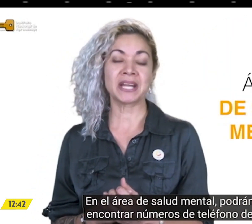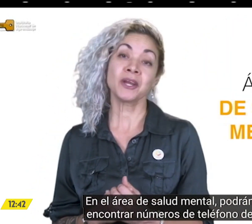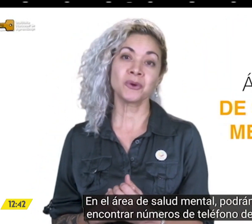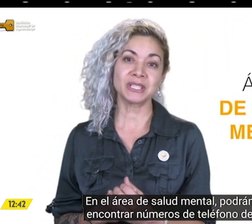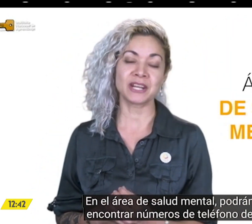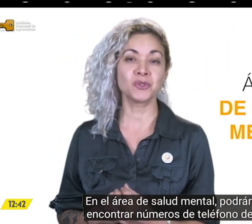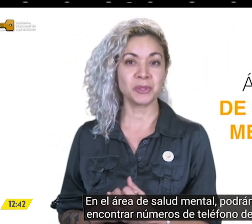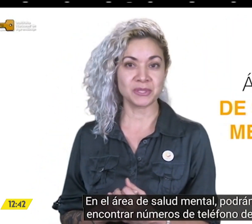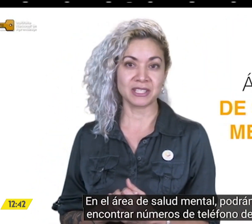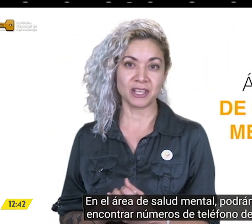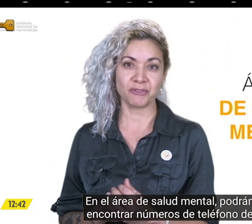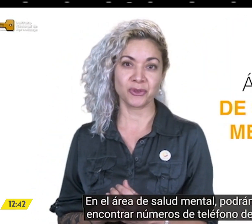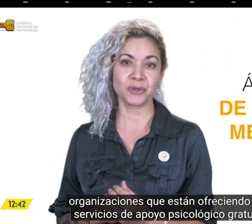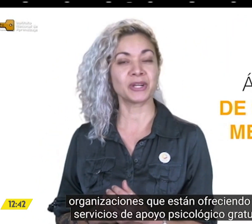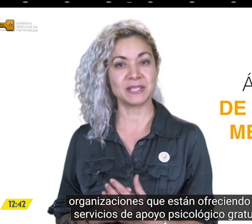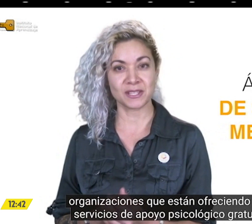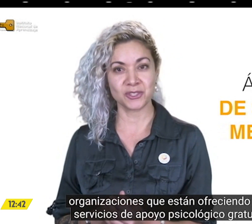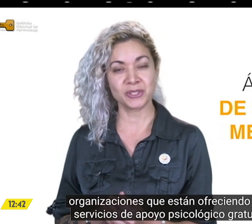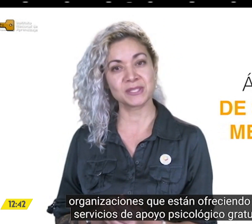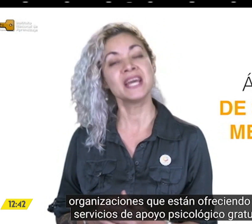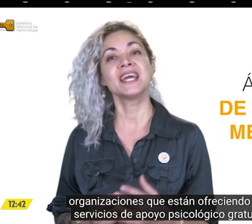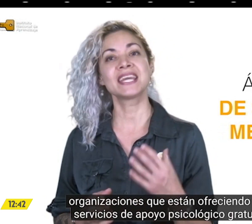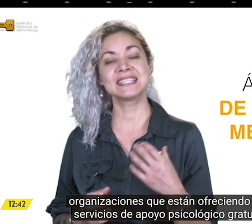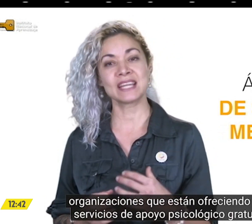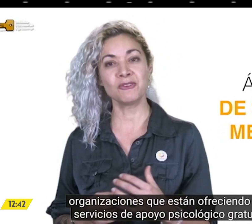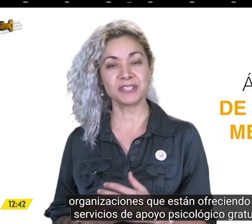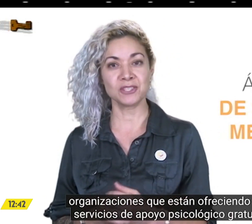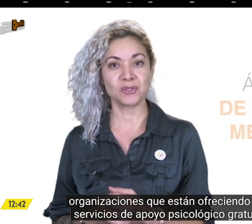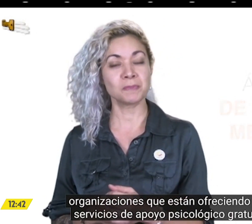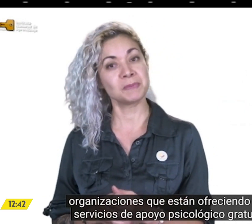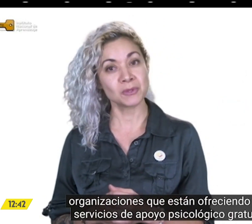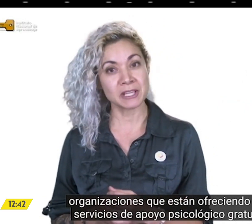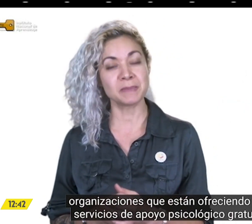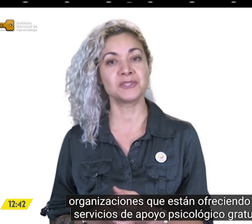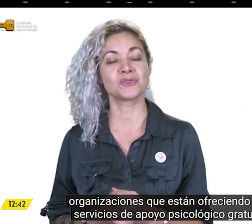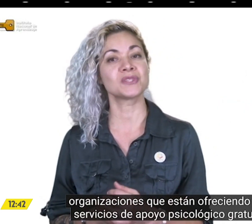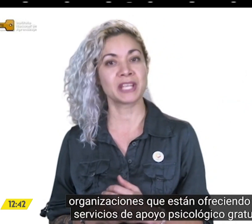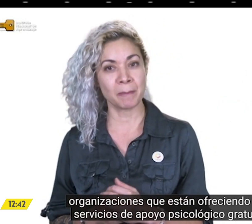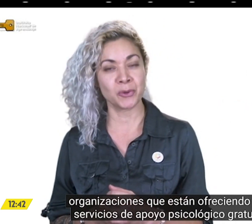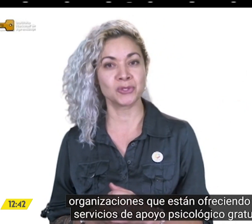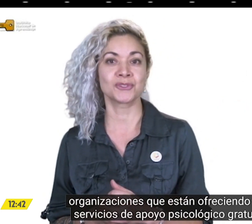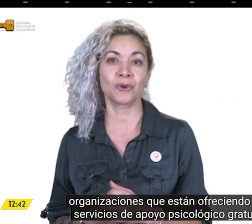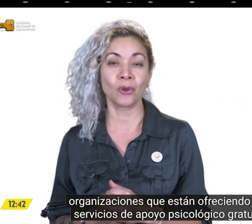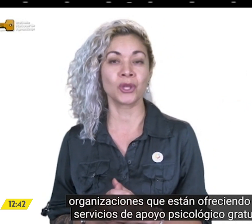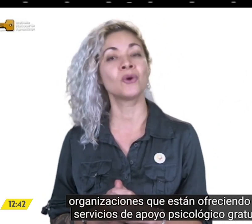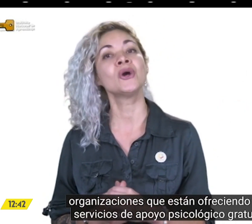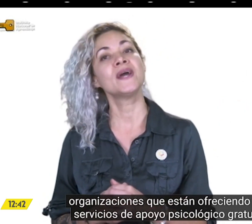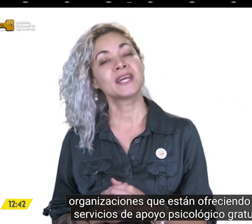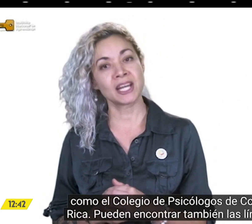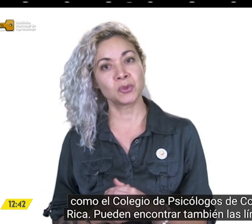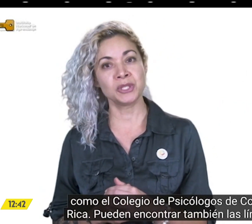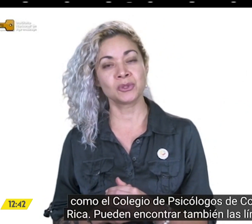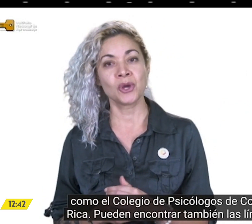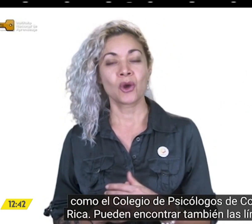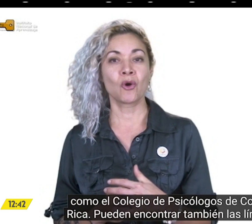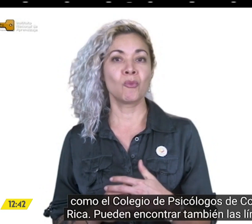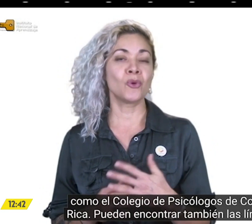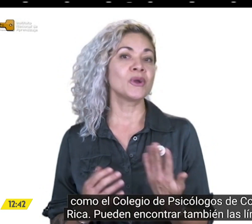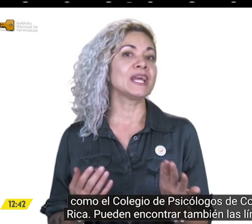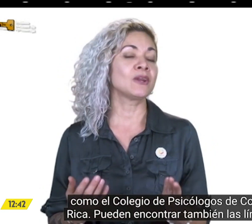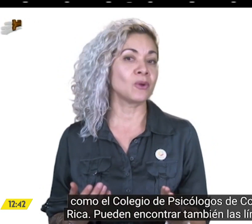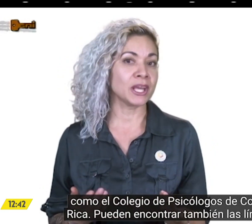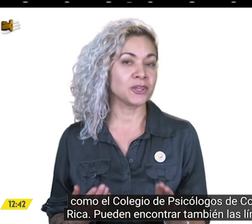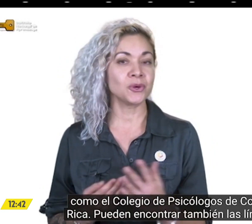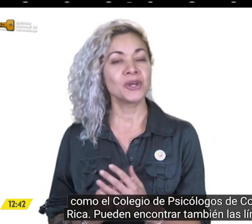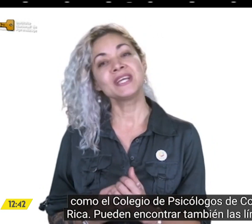mental podrán encontrar números de teléfono de organizaciones que están ofreciendo sus servicios de apoyo psicológico gratuito,